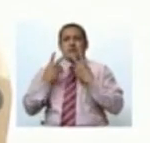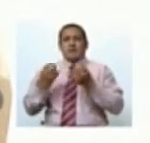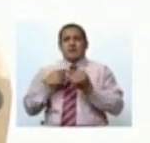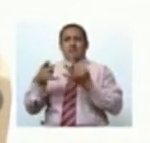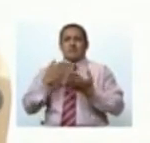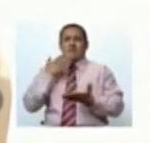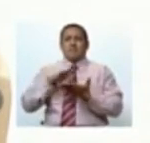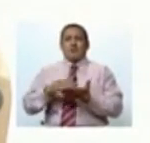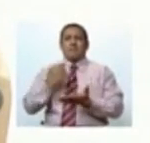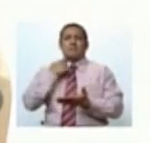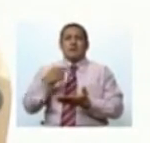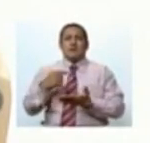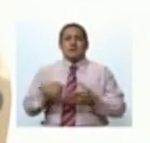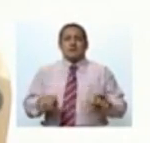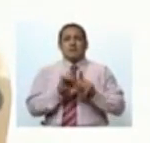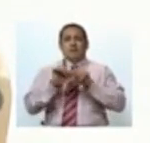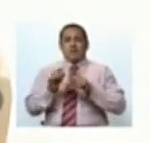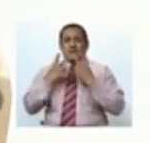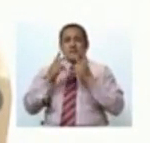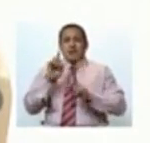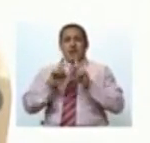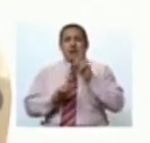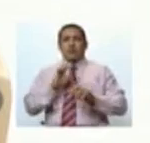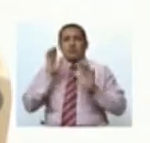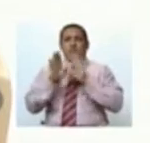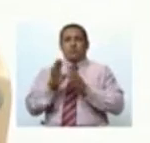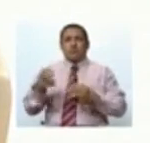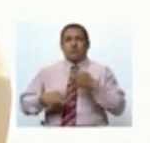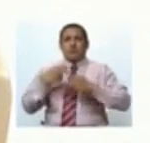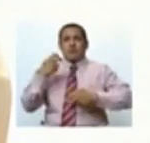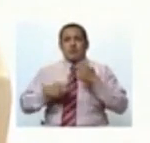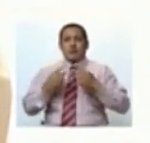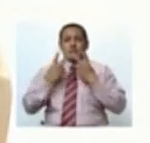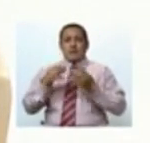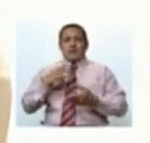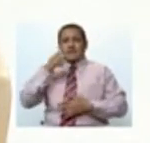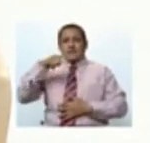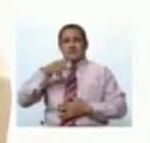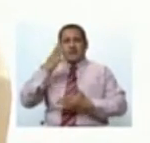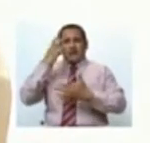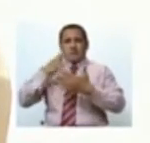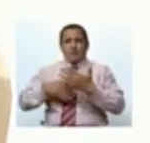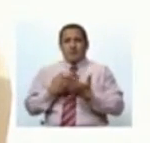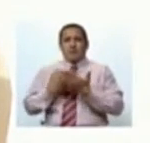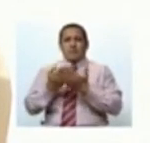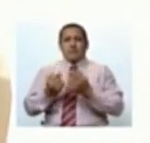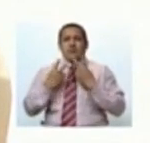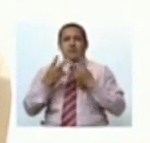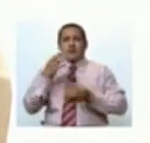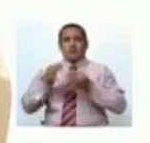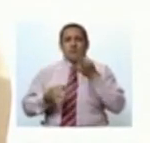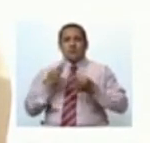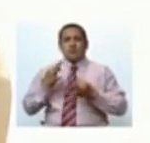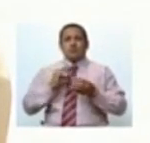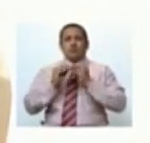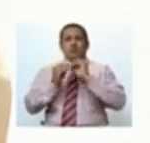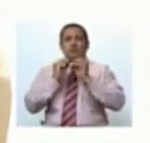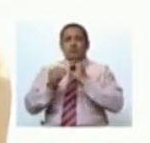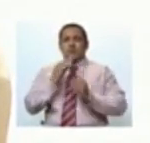caso de perjuicio, ¿no? En todo caso, ante una sentencia, lo que le corresponde evaluar si esa sentencia